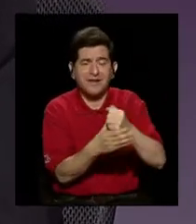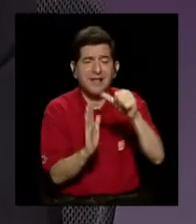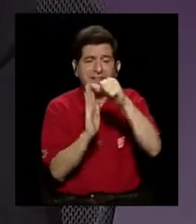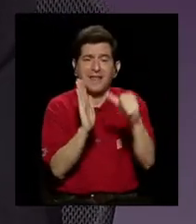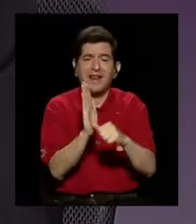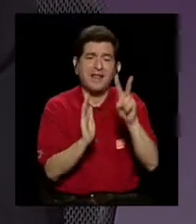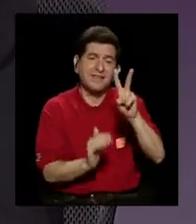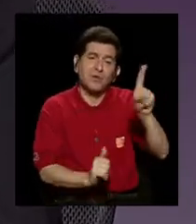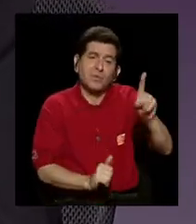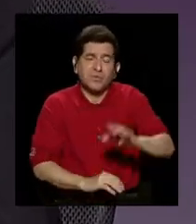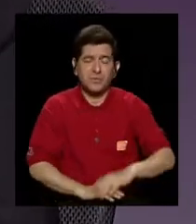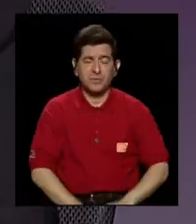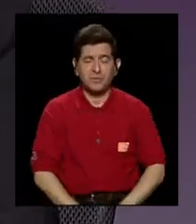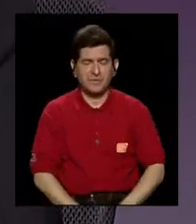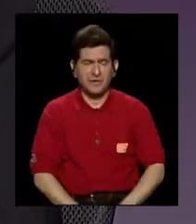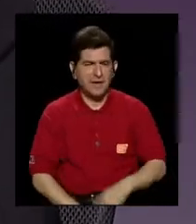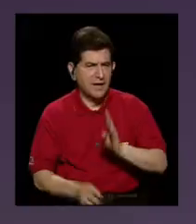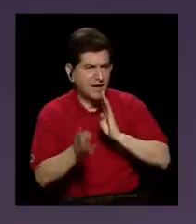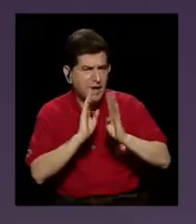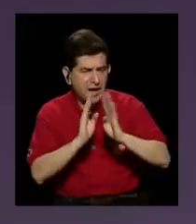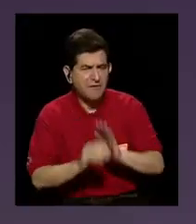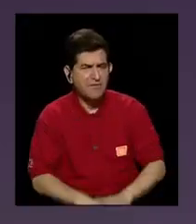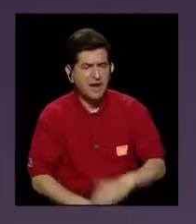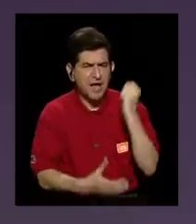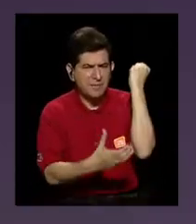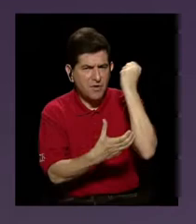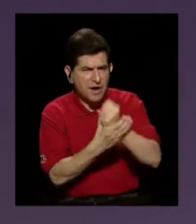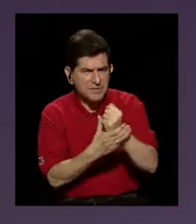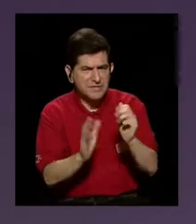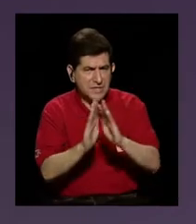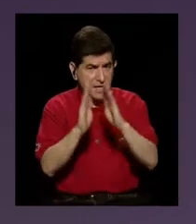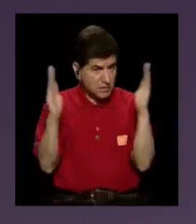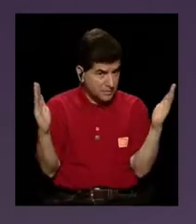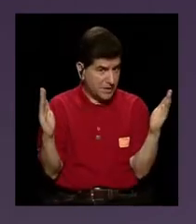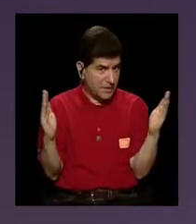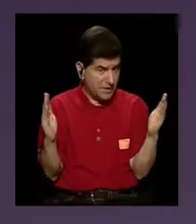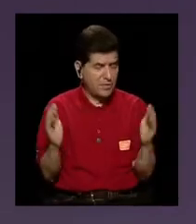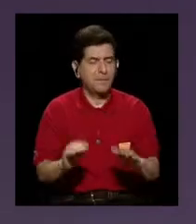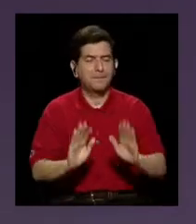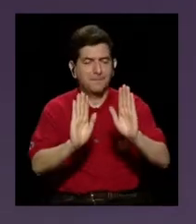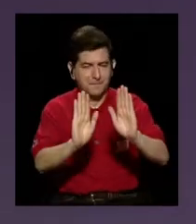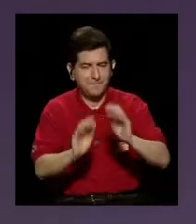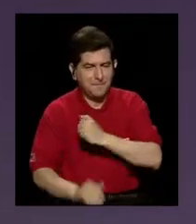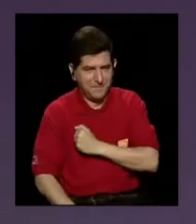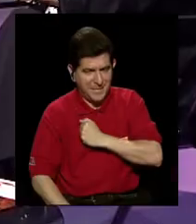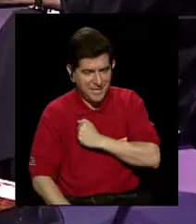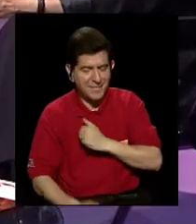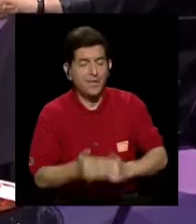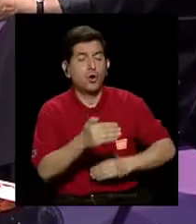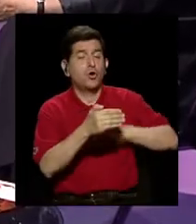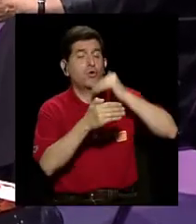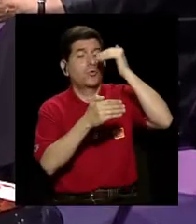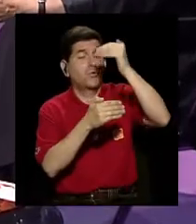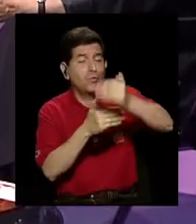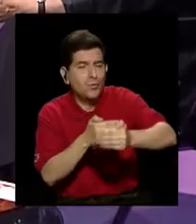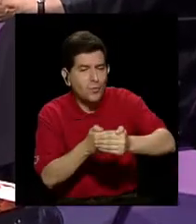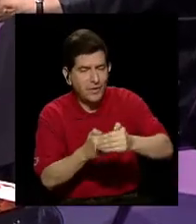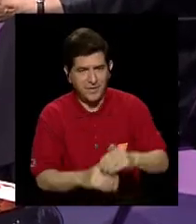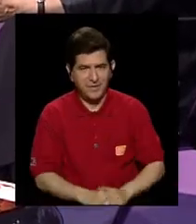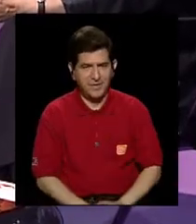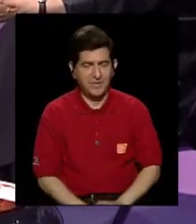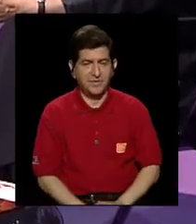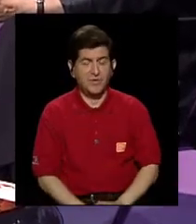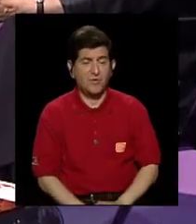artículo 21. Ok, antes, hablamos entonces de femicidio ampliado. Después de ahí, como nos quedaban